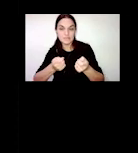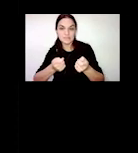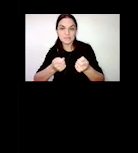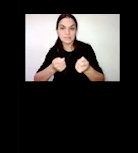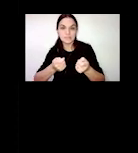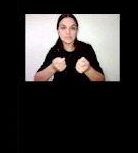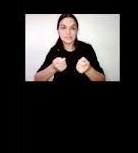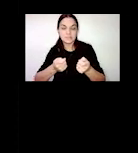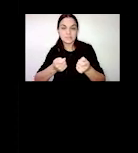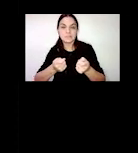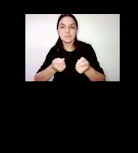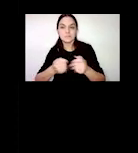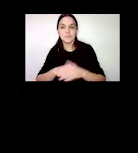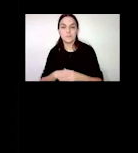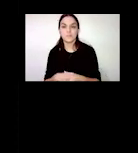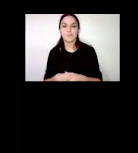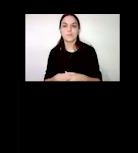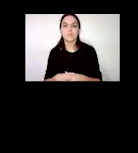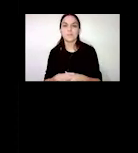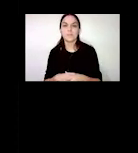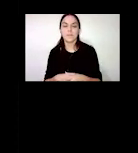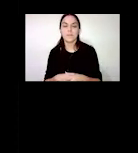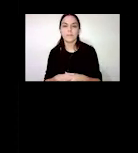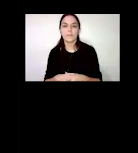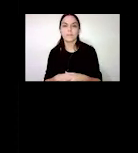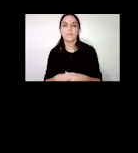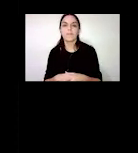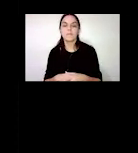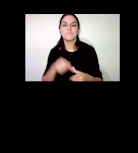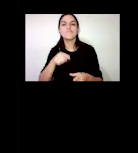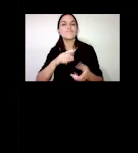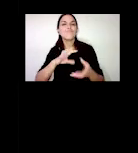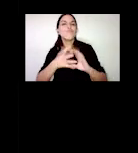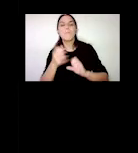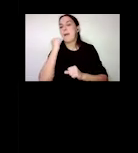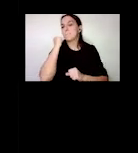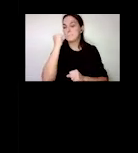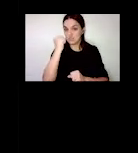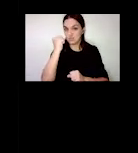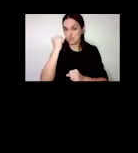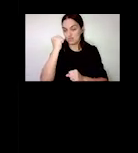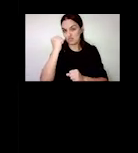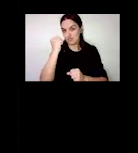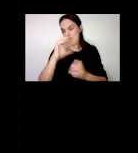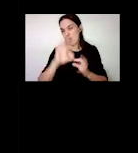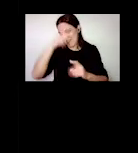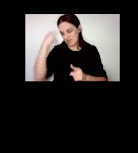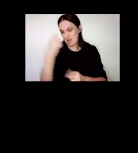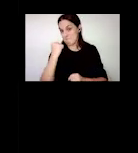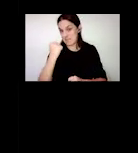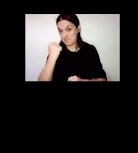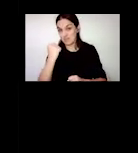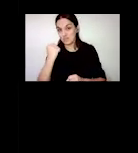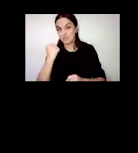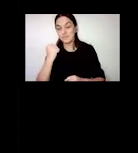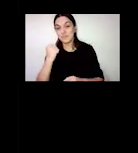se encuentren emitidas en pesos, moneda nacional, que se coloquen en oferta pública, o